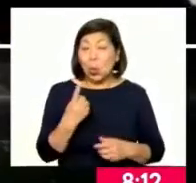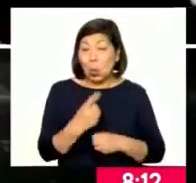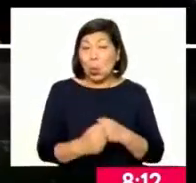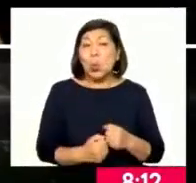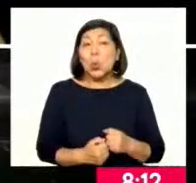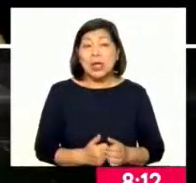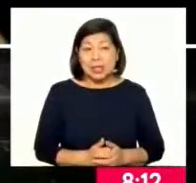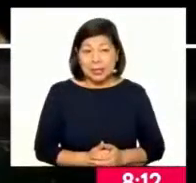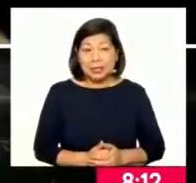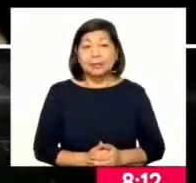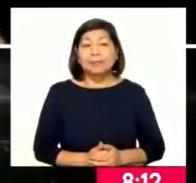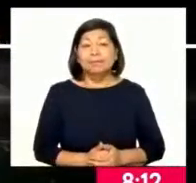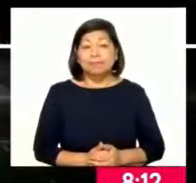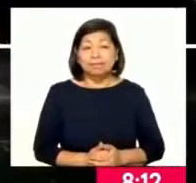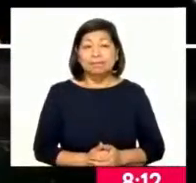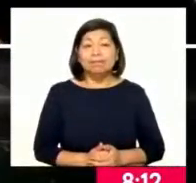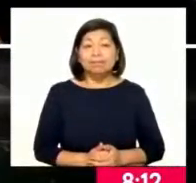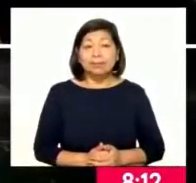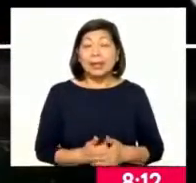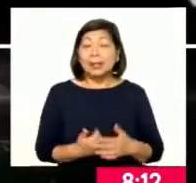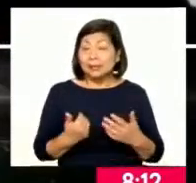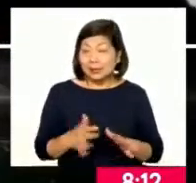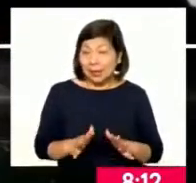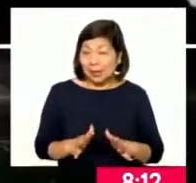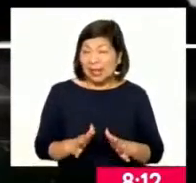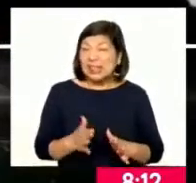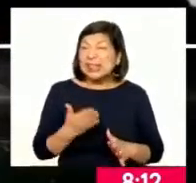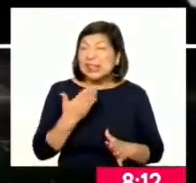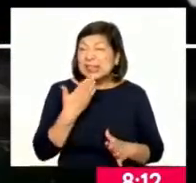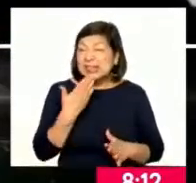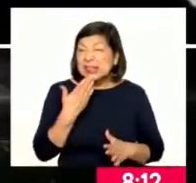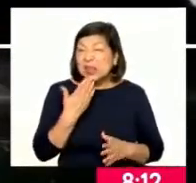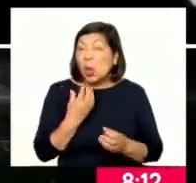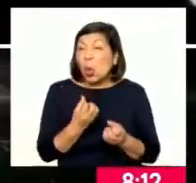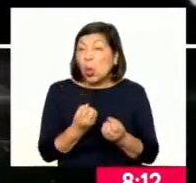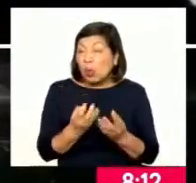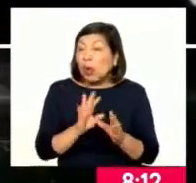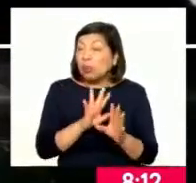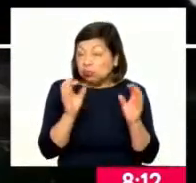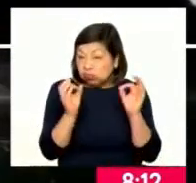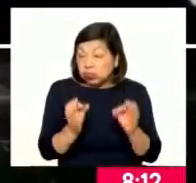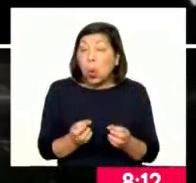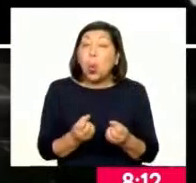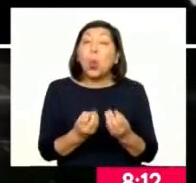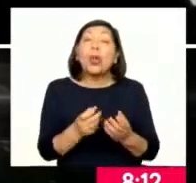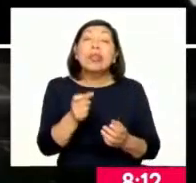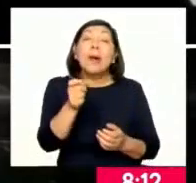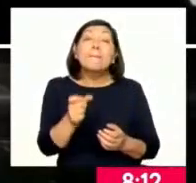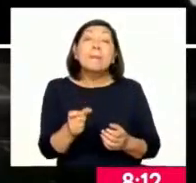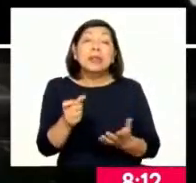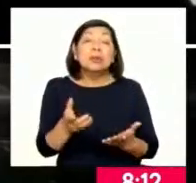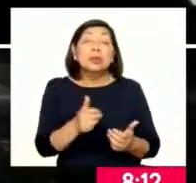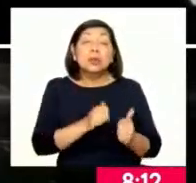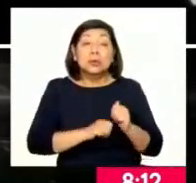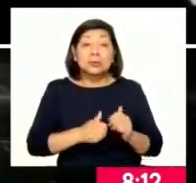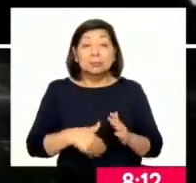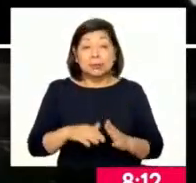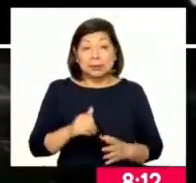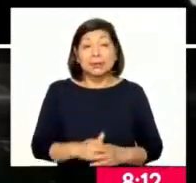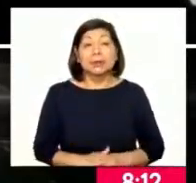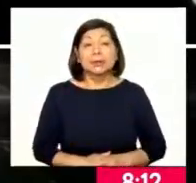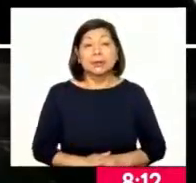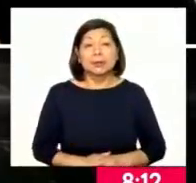de ocurrido esta tragedia, ¿ya se tiene identificadas el número total de cuántas personas se vieron afectadas?